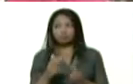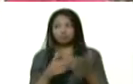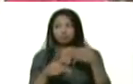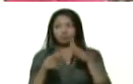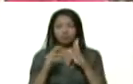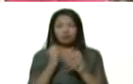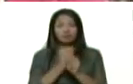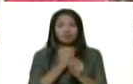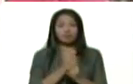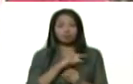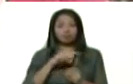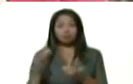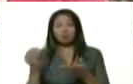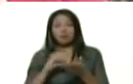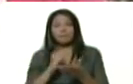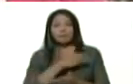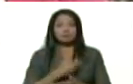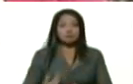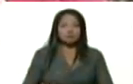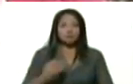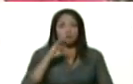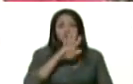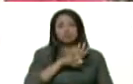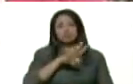trabajo. Tenemos, presidente,